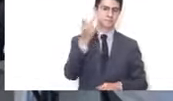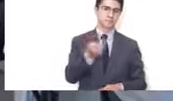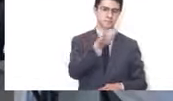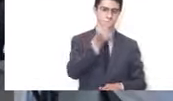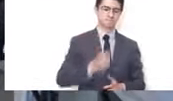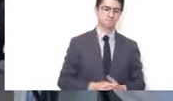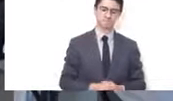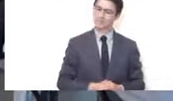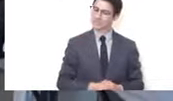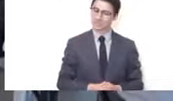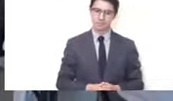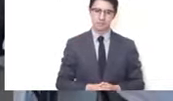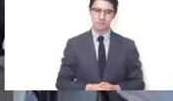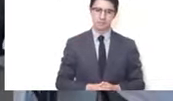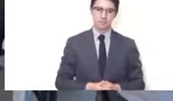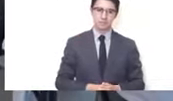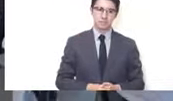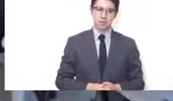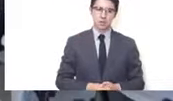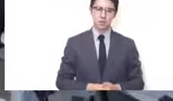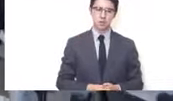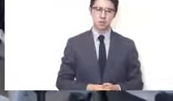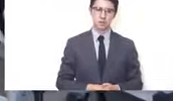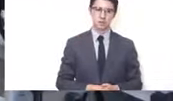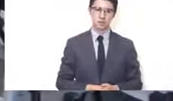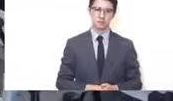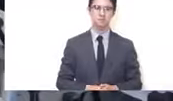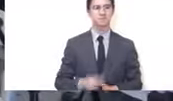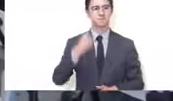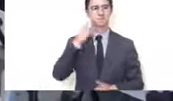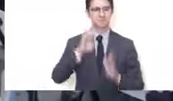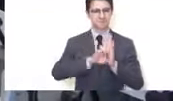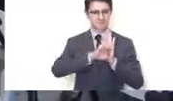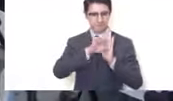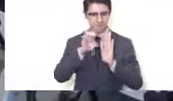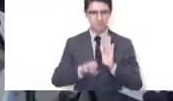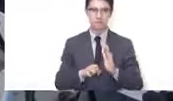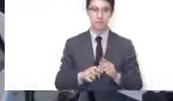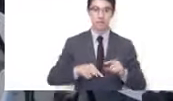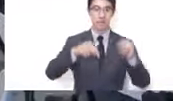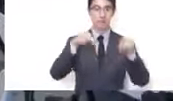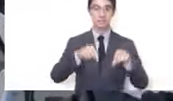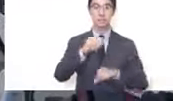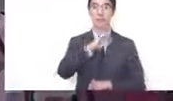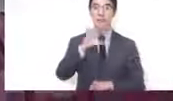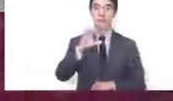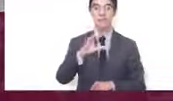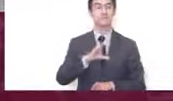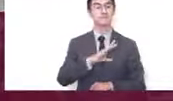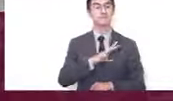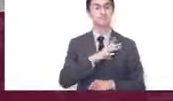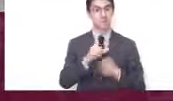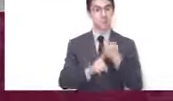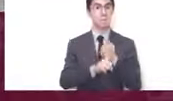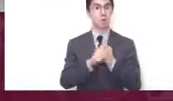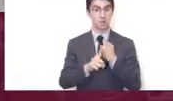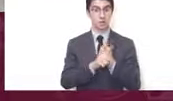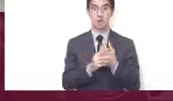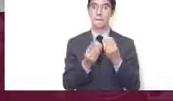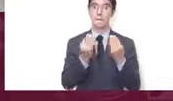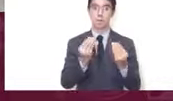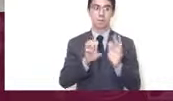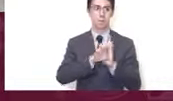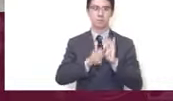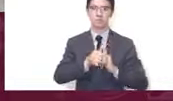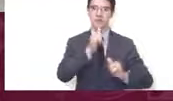Baja California es un estado que tiene una grave problemática de adicciones por su situación geográfica que